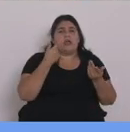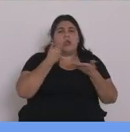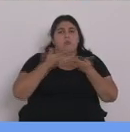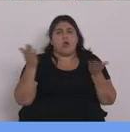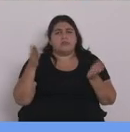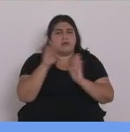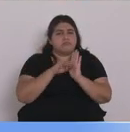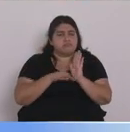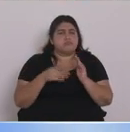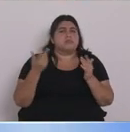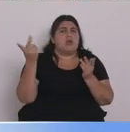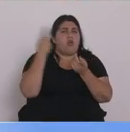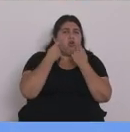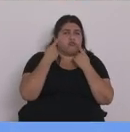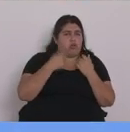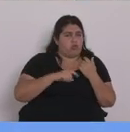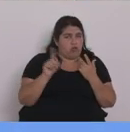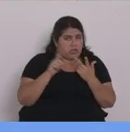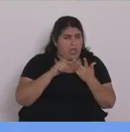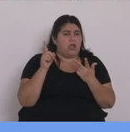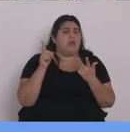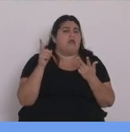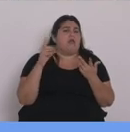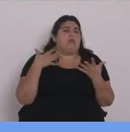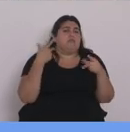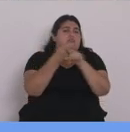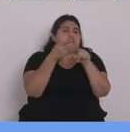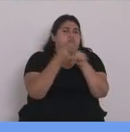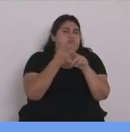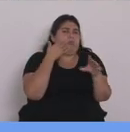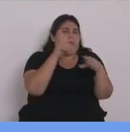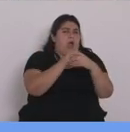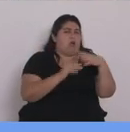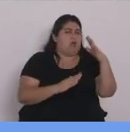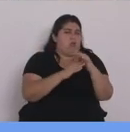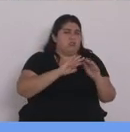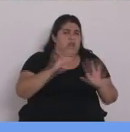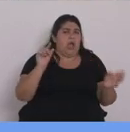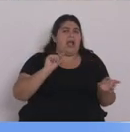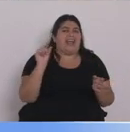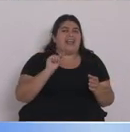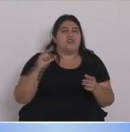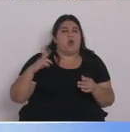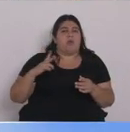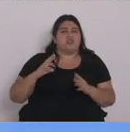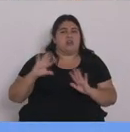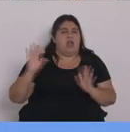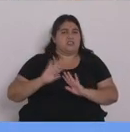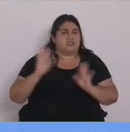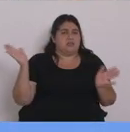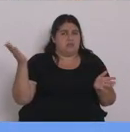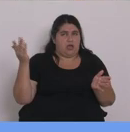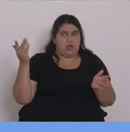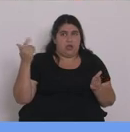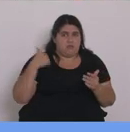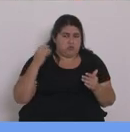quiero que me haga auditoría. Listo, me peleo con el banco de primera línea. Me voy a un crédito personal que no me piden nada, pero me arrancan la